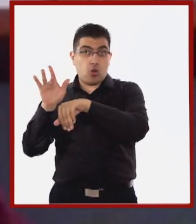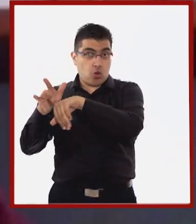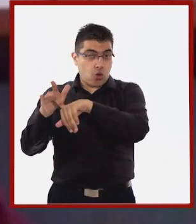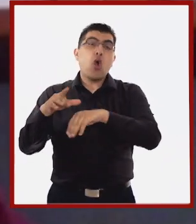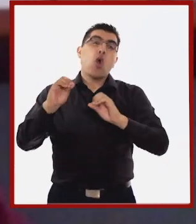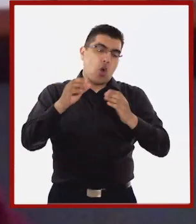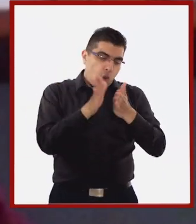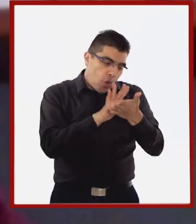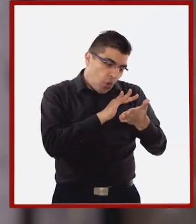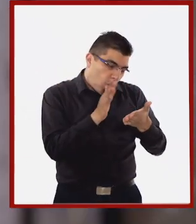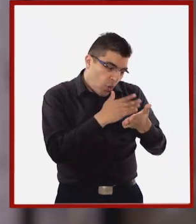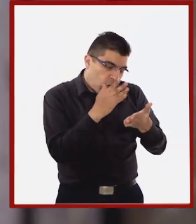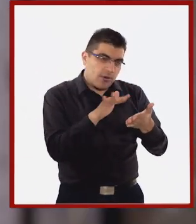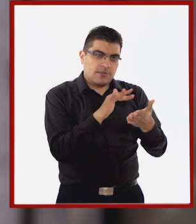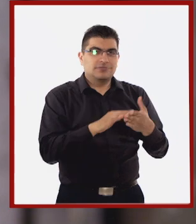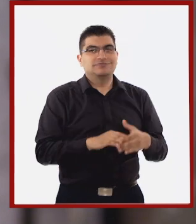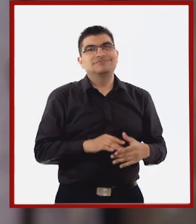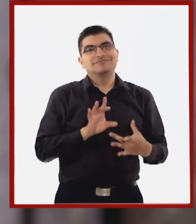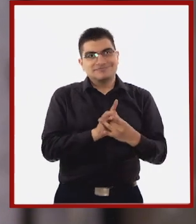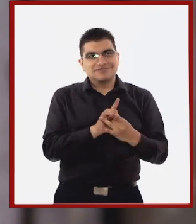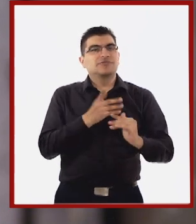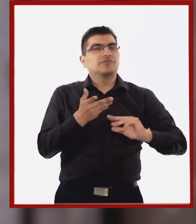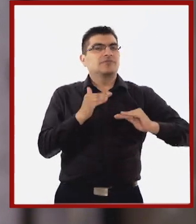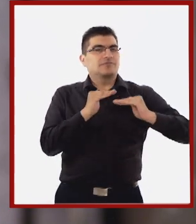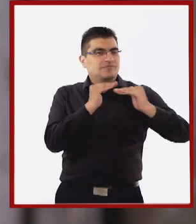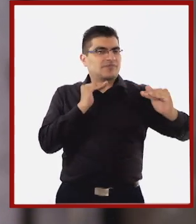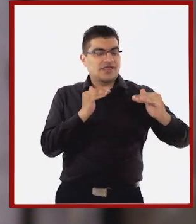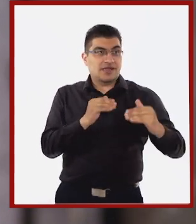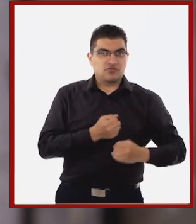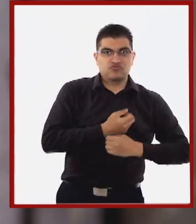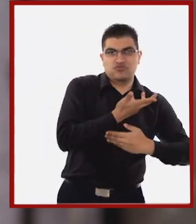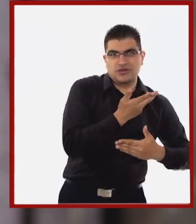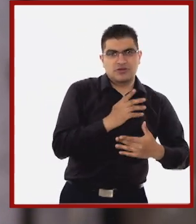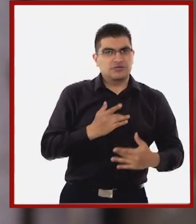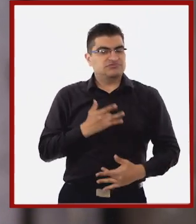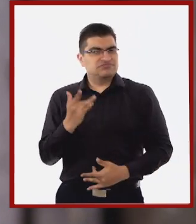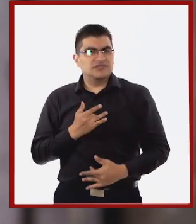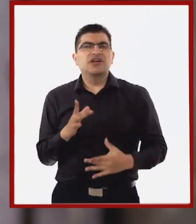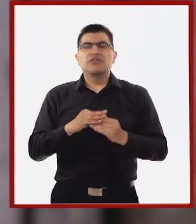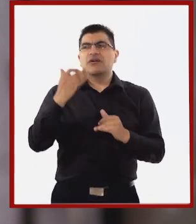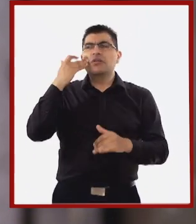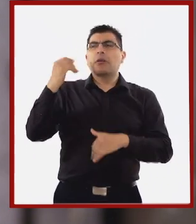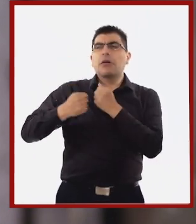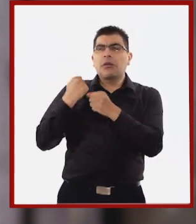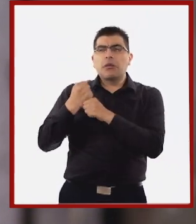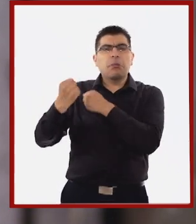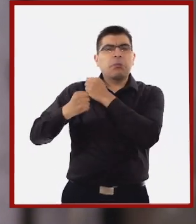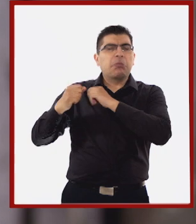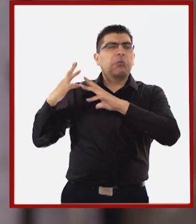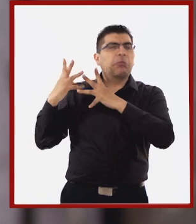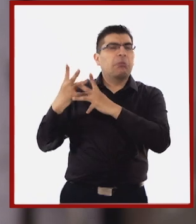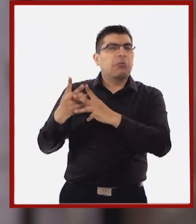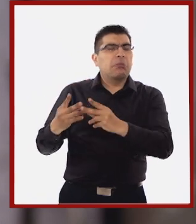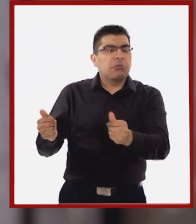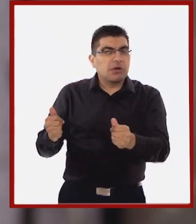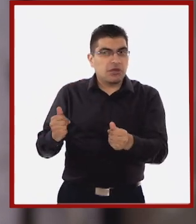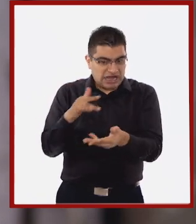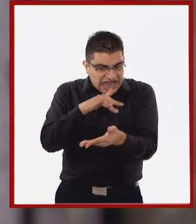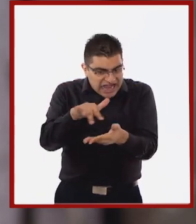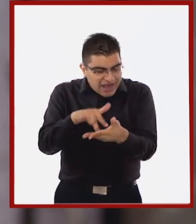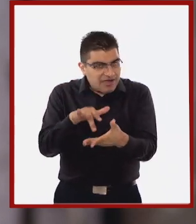es un puente entre el lenguaje y lo emotivo. ¿Por qué dirías que pasados los siglos o los milenios, un poema sigue siendo el mejor medio para transmitir